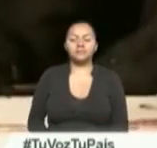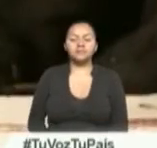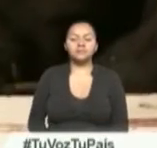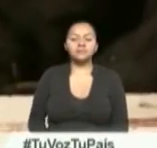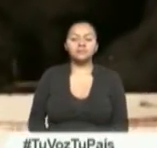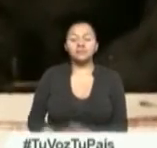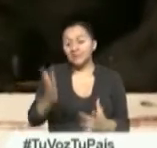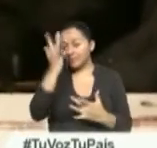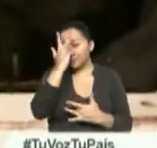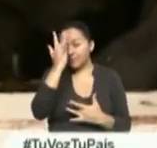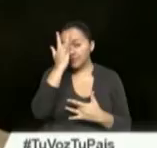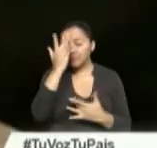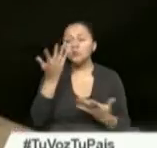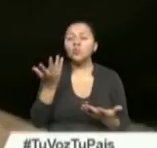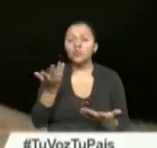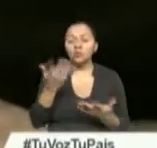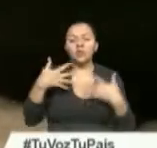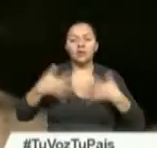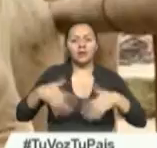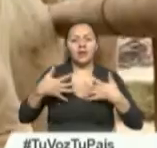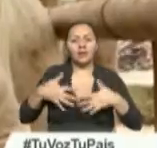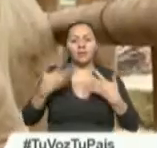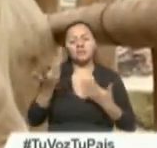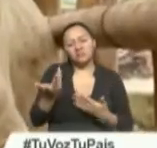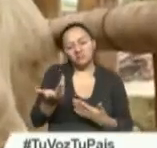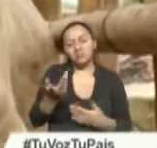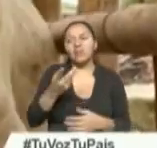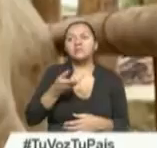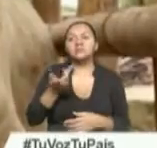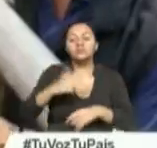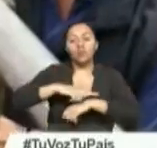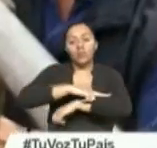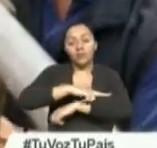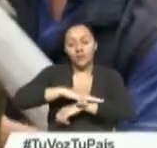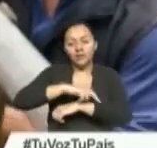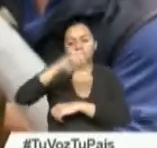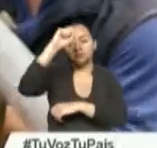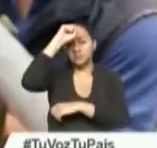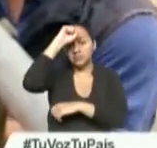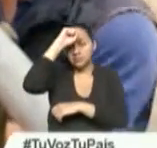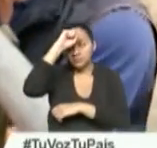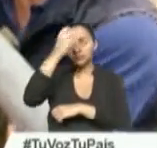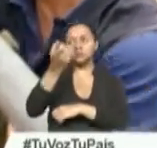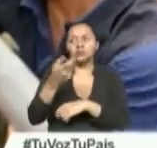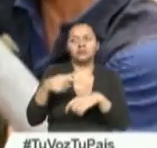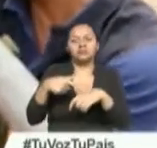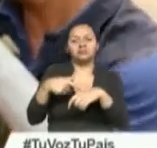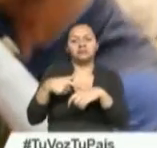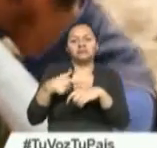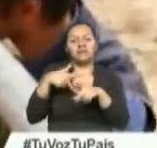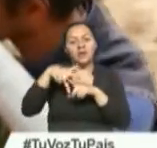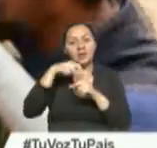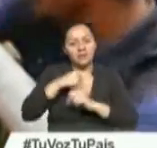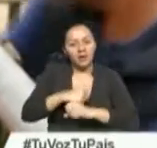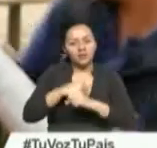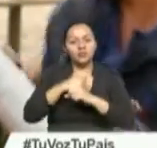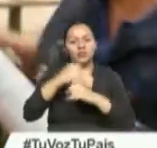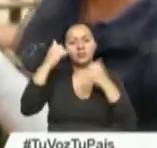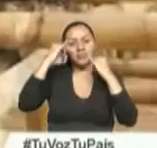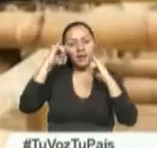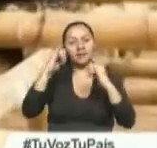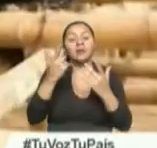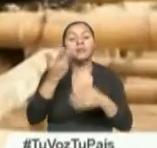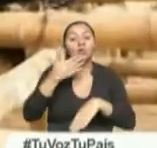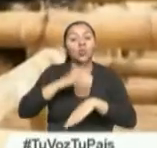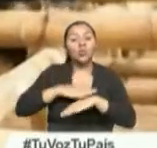aftosa es una enfermedad vírica grave del ganado bovino, ovino, porcino y caprino que se manifiesta por fiebre alta y por el desarrollo de